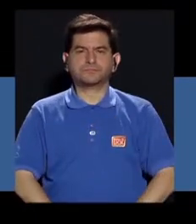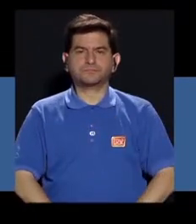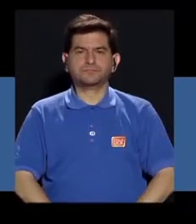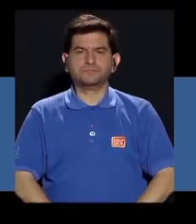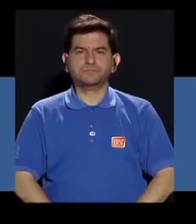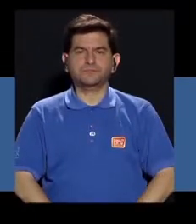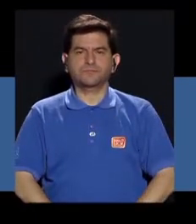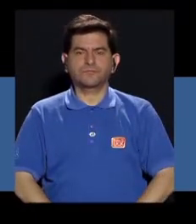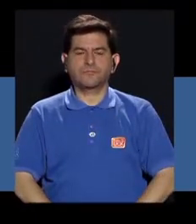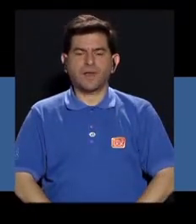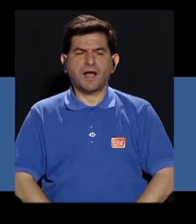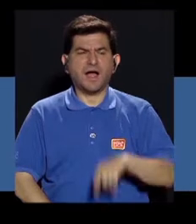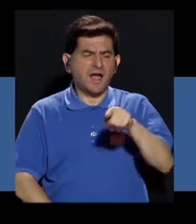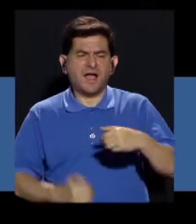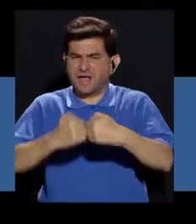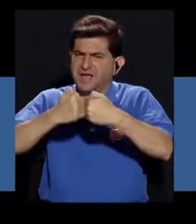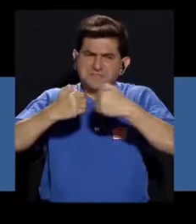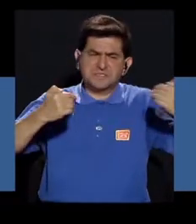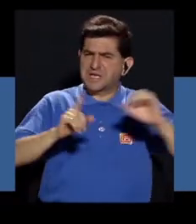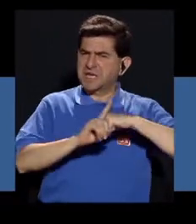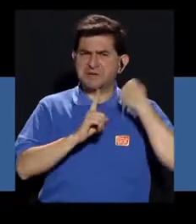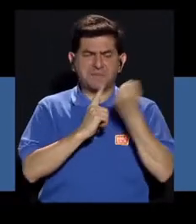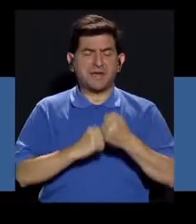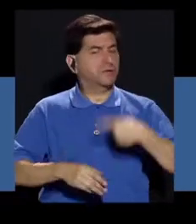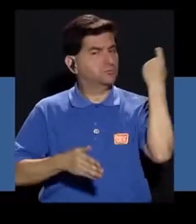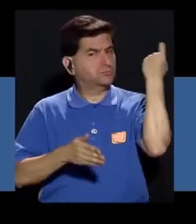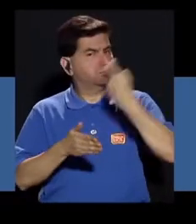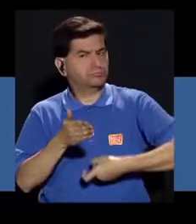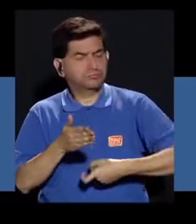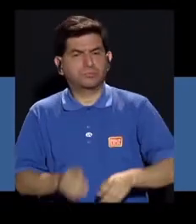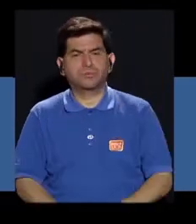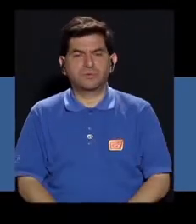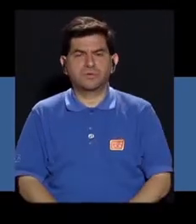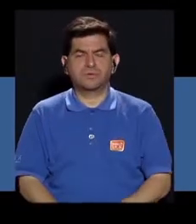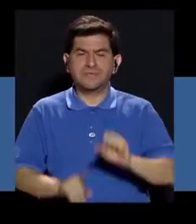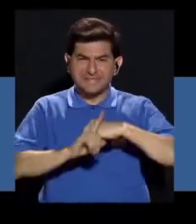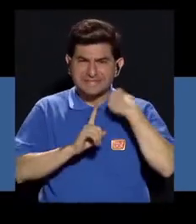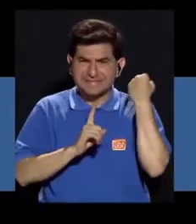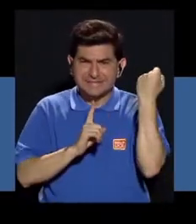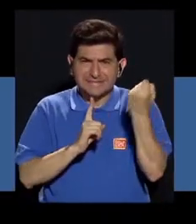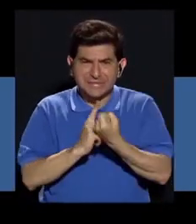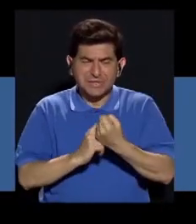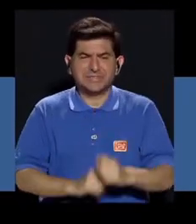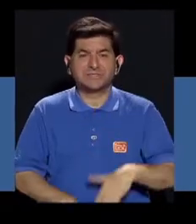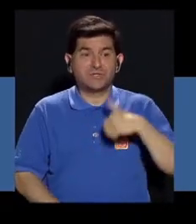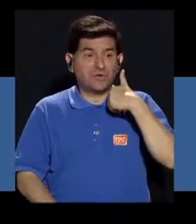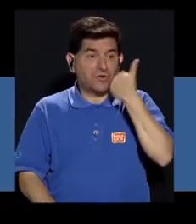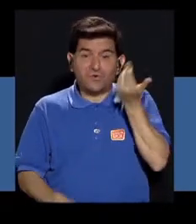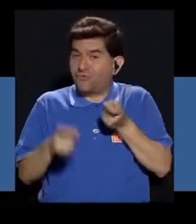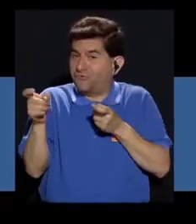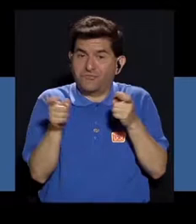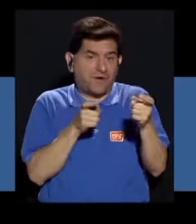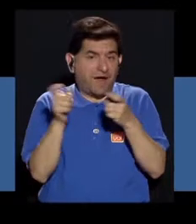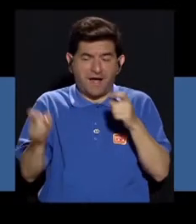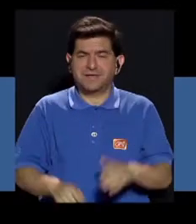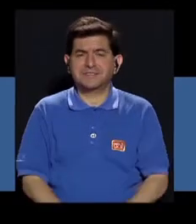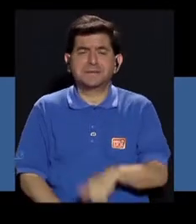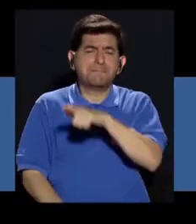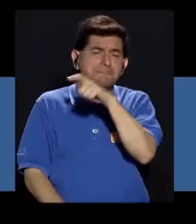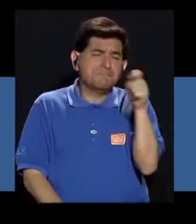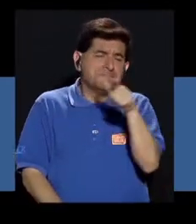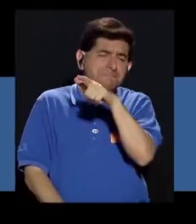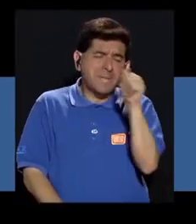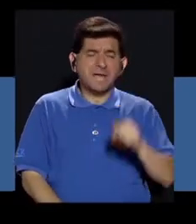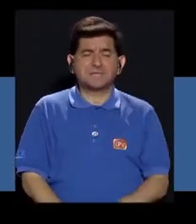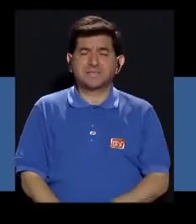Que se alejen de eso porque es algo muy duro y es algo que no es fácil de controlar, pasar meses con